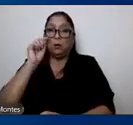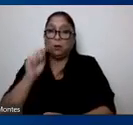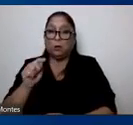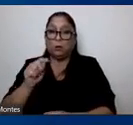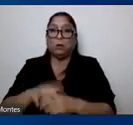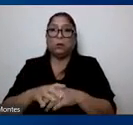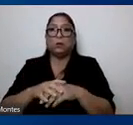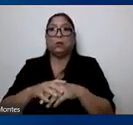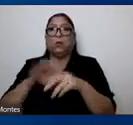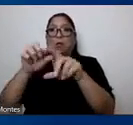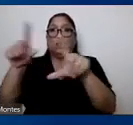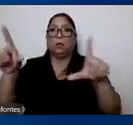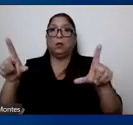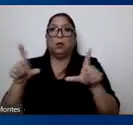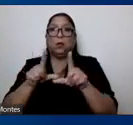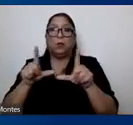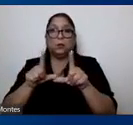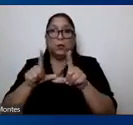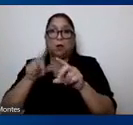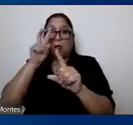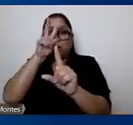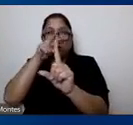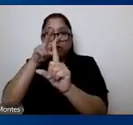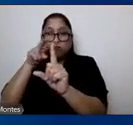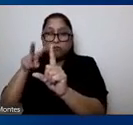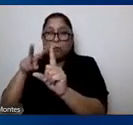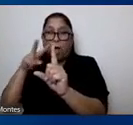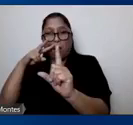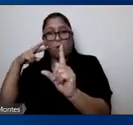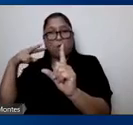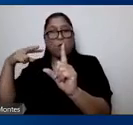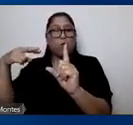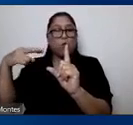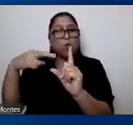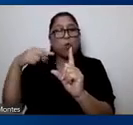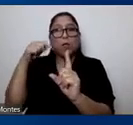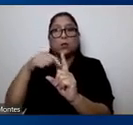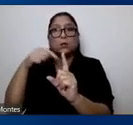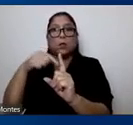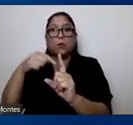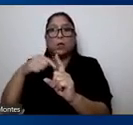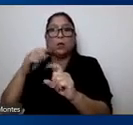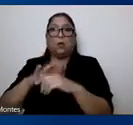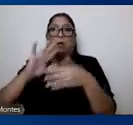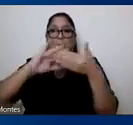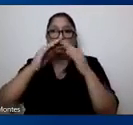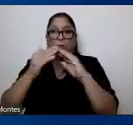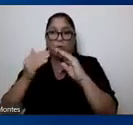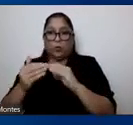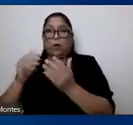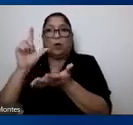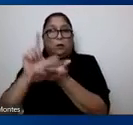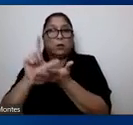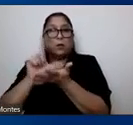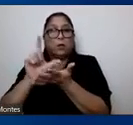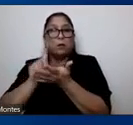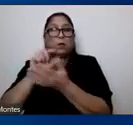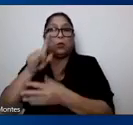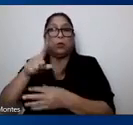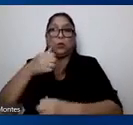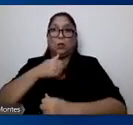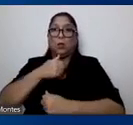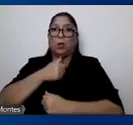sala contempla justo esa mirada citadina, esa mirada capitalina, donde la